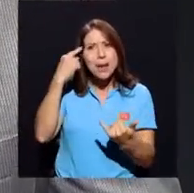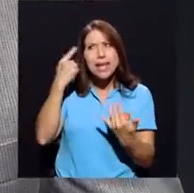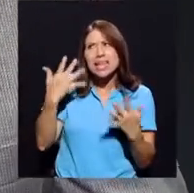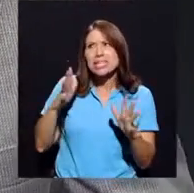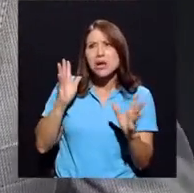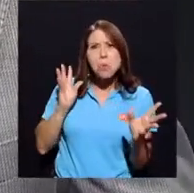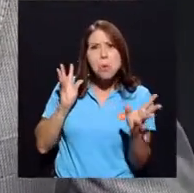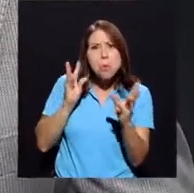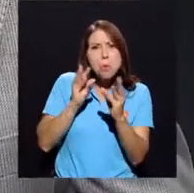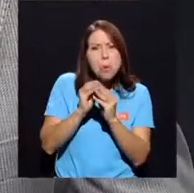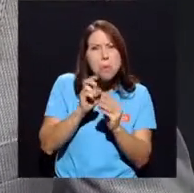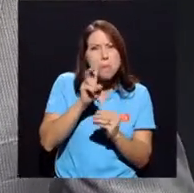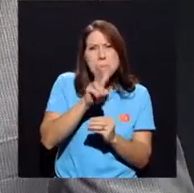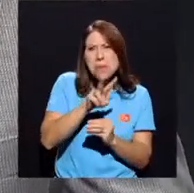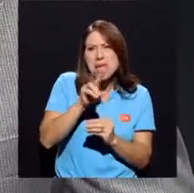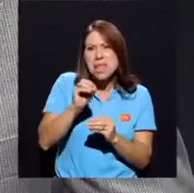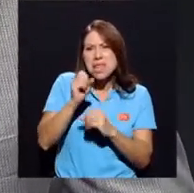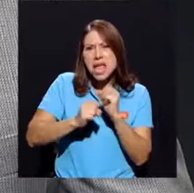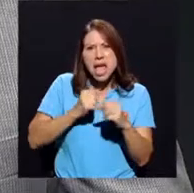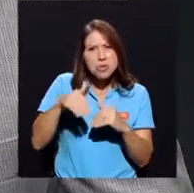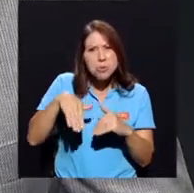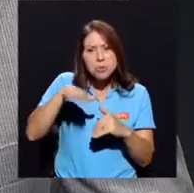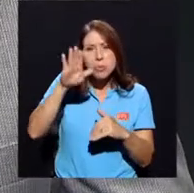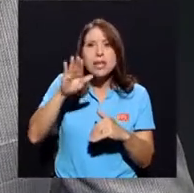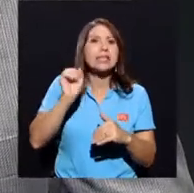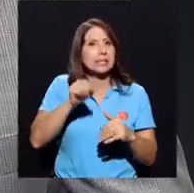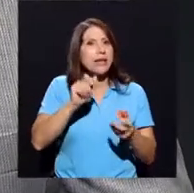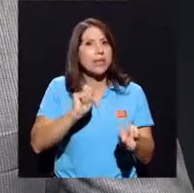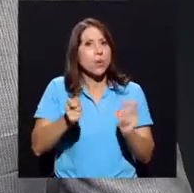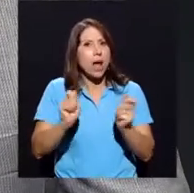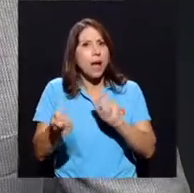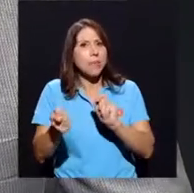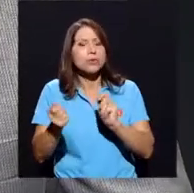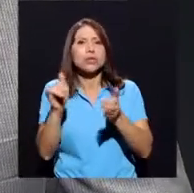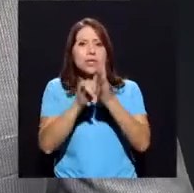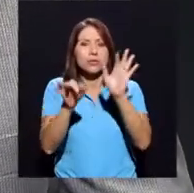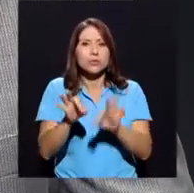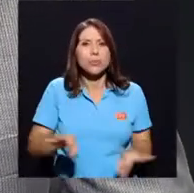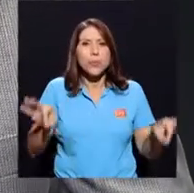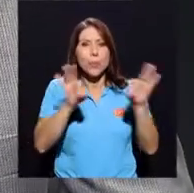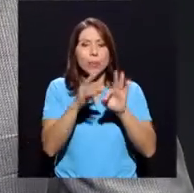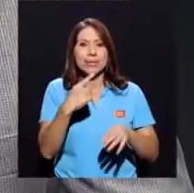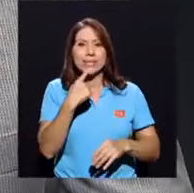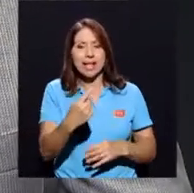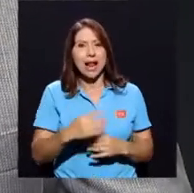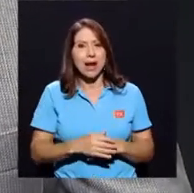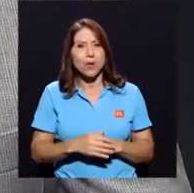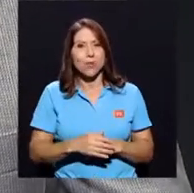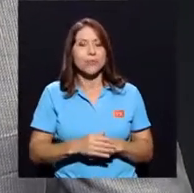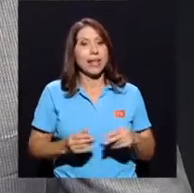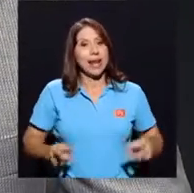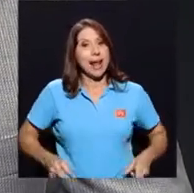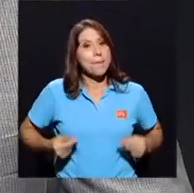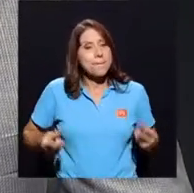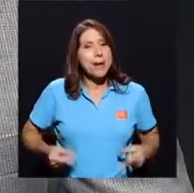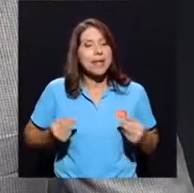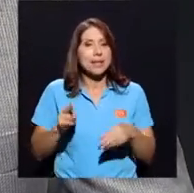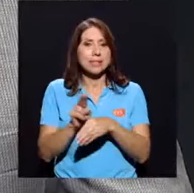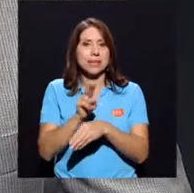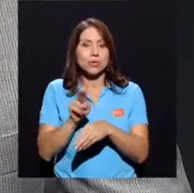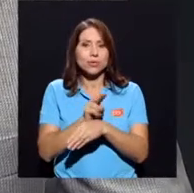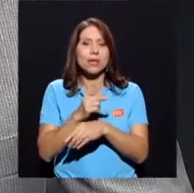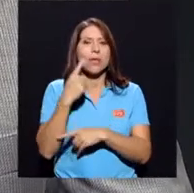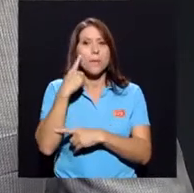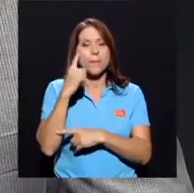veintitantos años este si ha habido cambios o sea eso es importante señalarlo la plata que se ha dedicado a